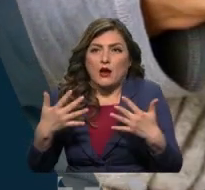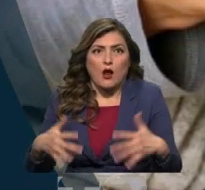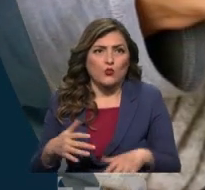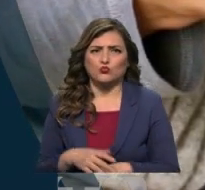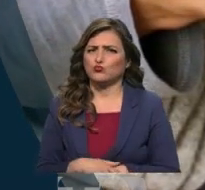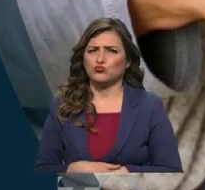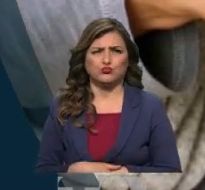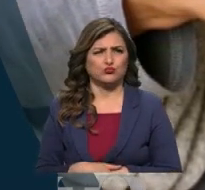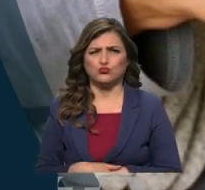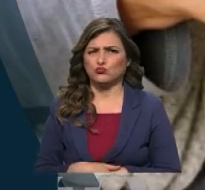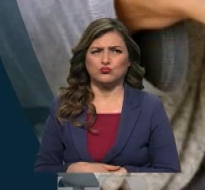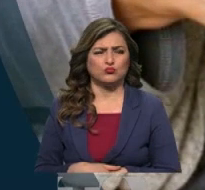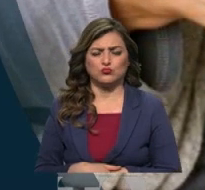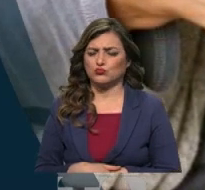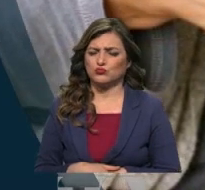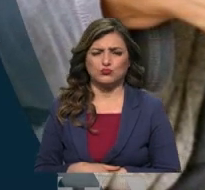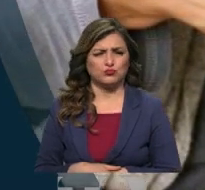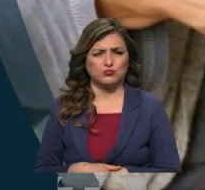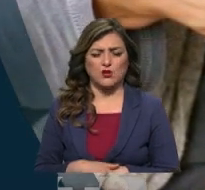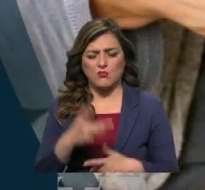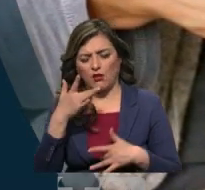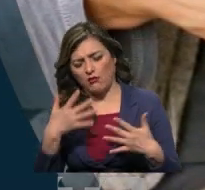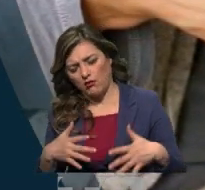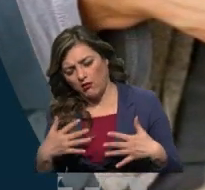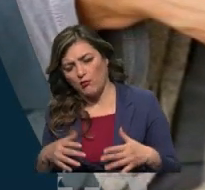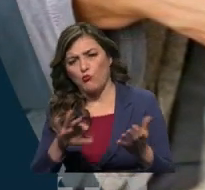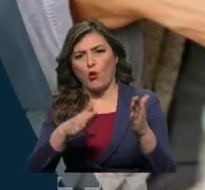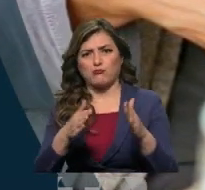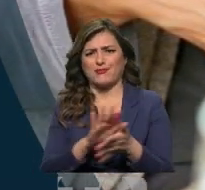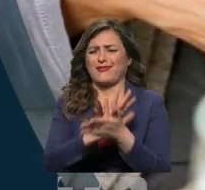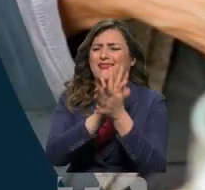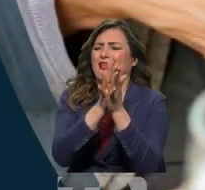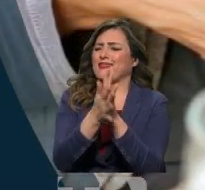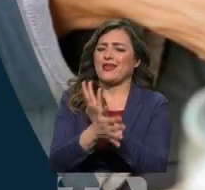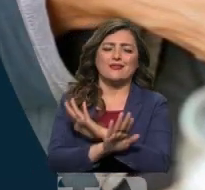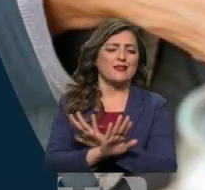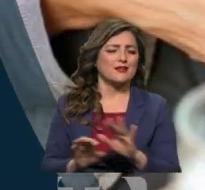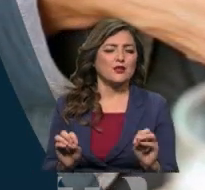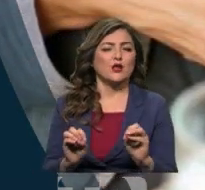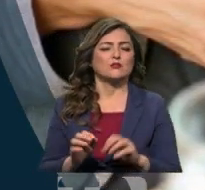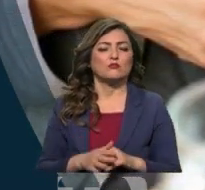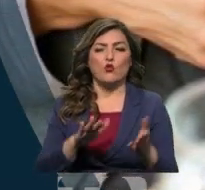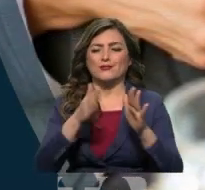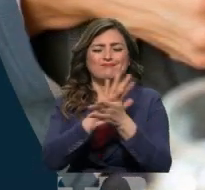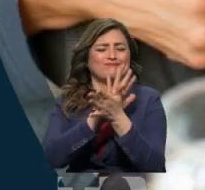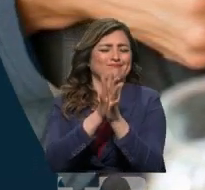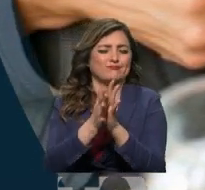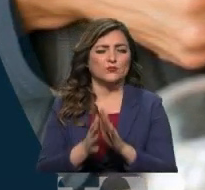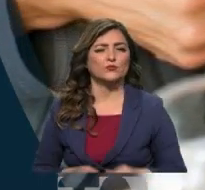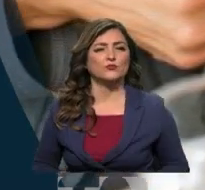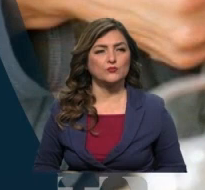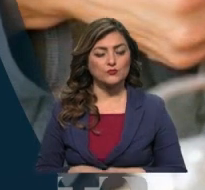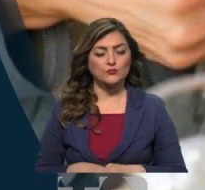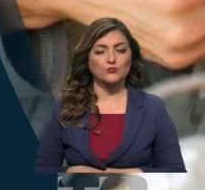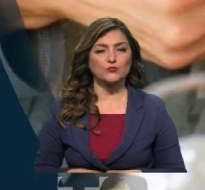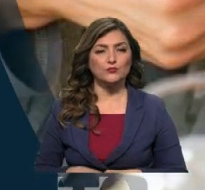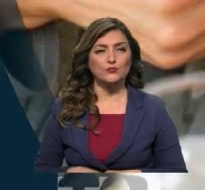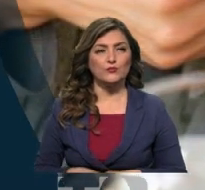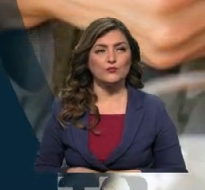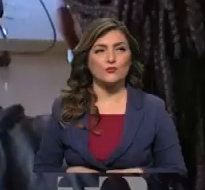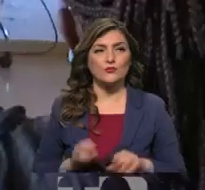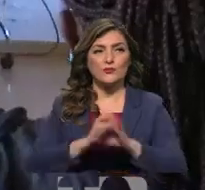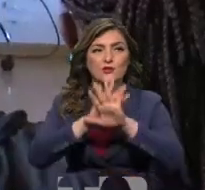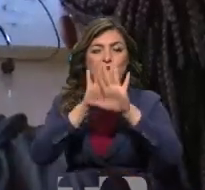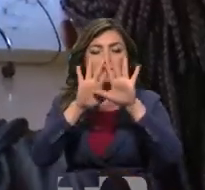y especialmente no hubieron eventos adversos graves ni tampoco ninguna muerte. Por esto hay que ser sumamente